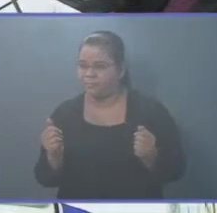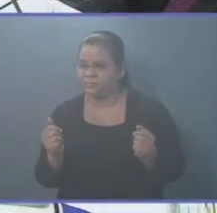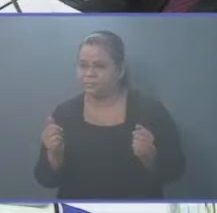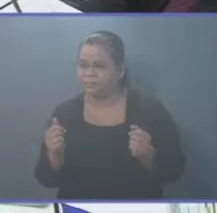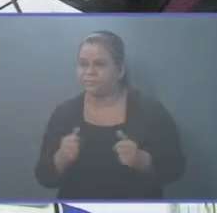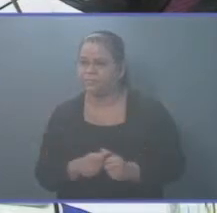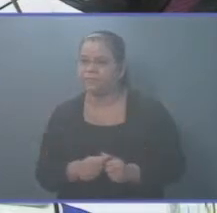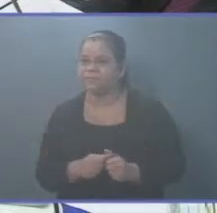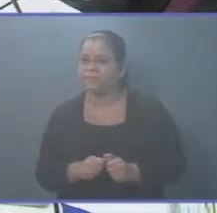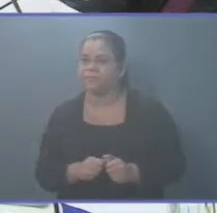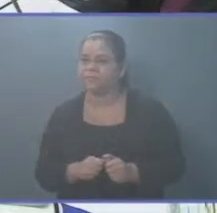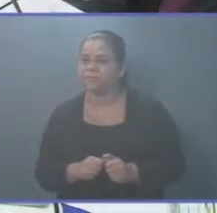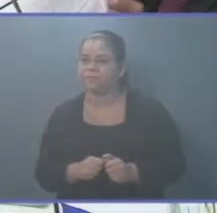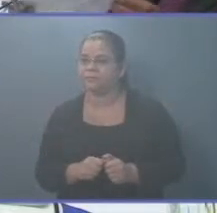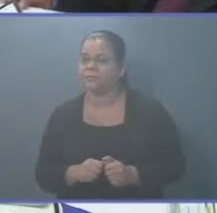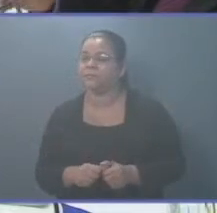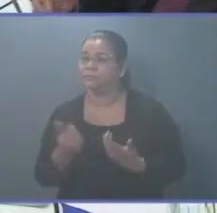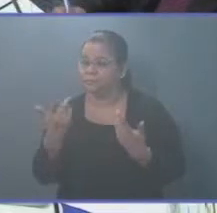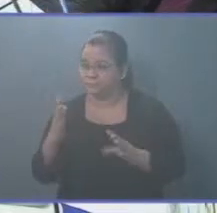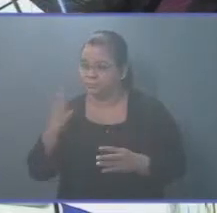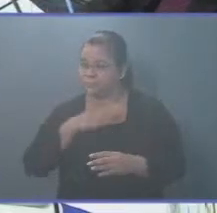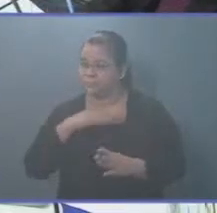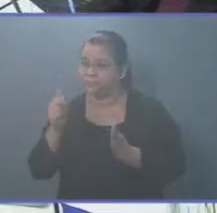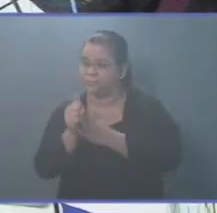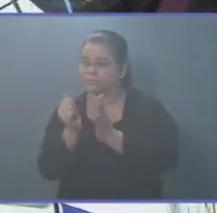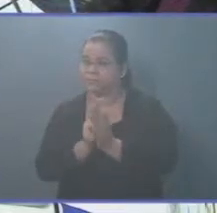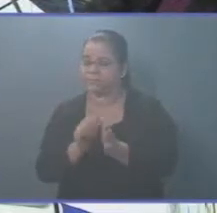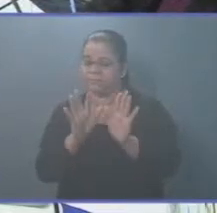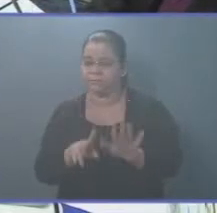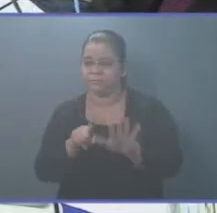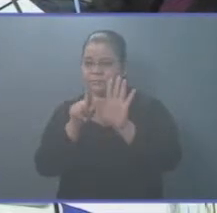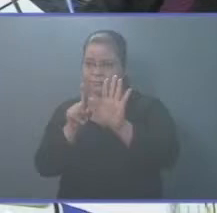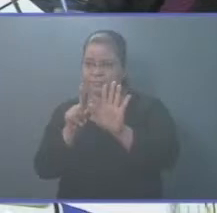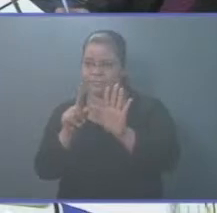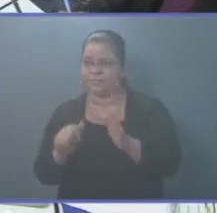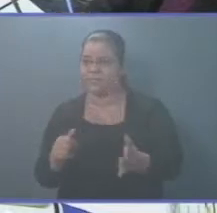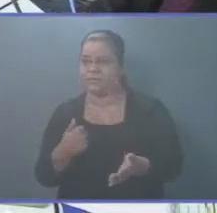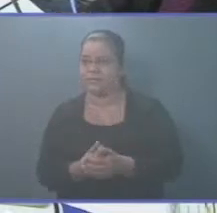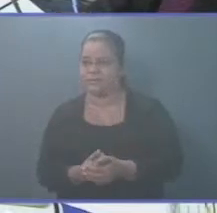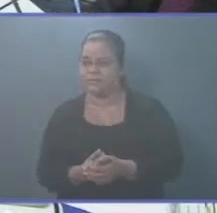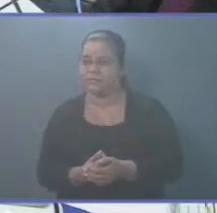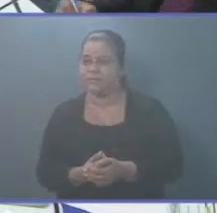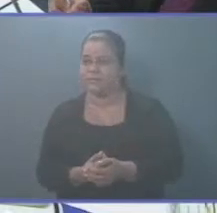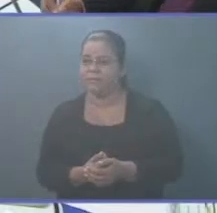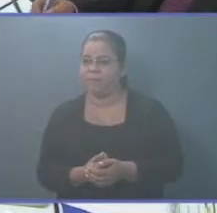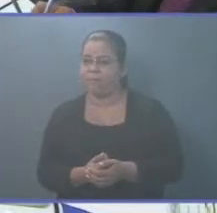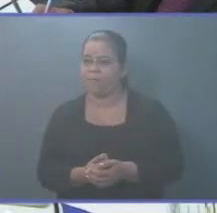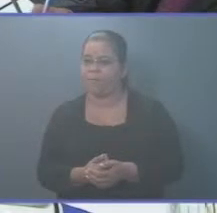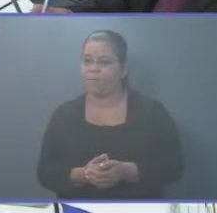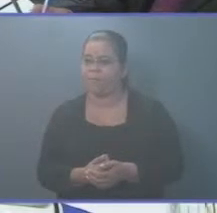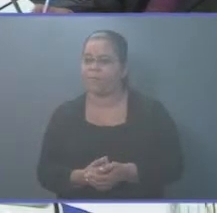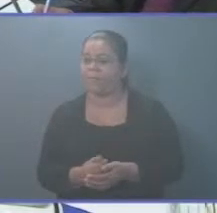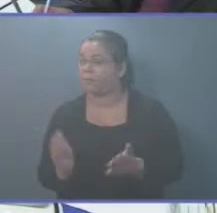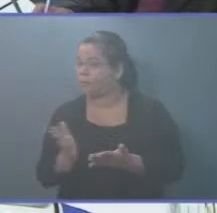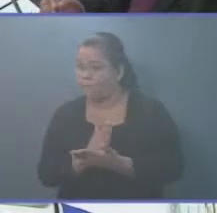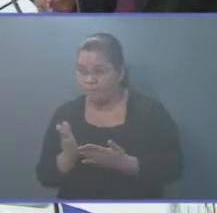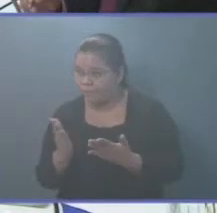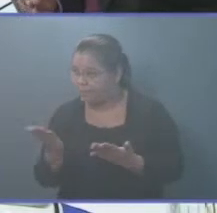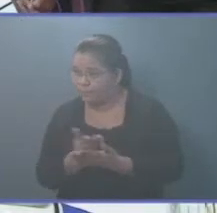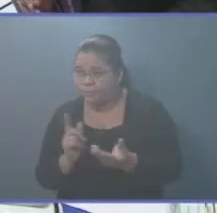Licenciada. No. Bienes, artículo 16. Señores diputados. ¿No hay,